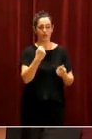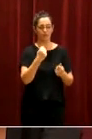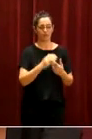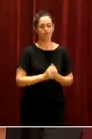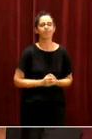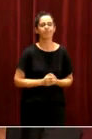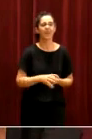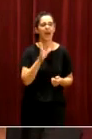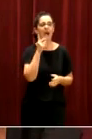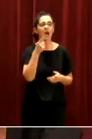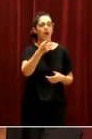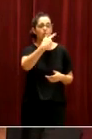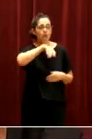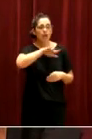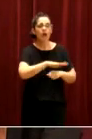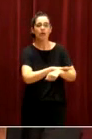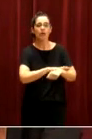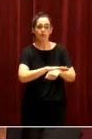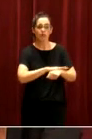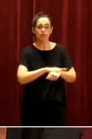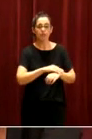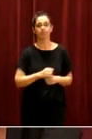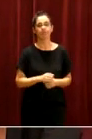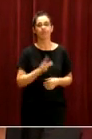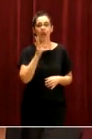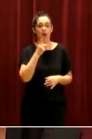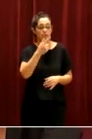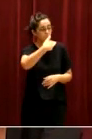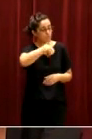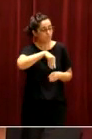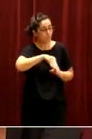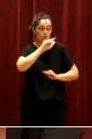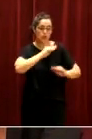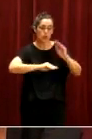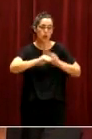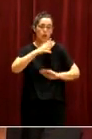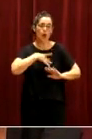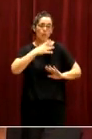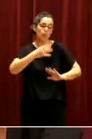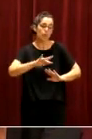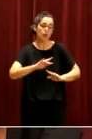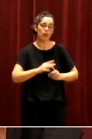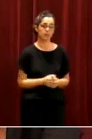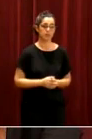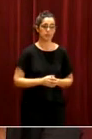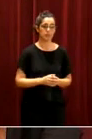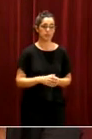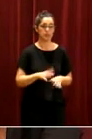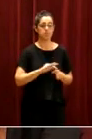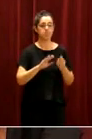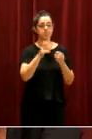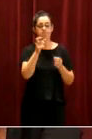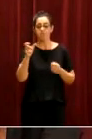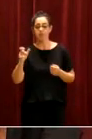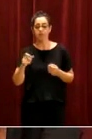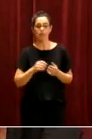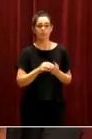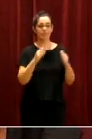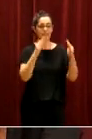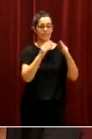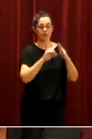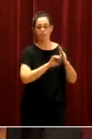son ustedes los que están en el Gobierno, ahora está en su mano dar solución al problema de los vecinos que se ven desahuciados y tratados como